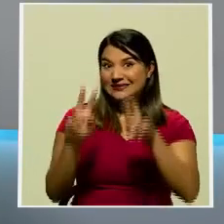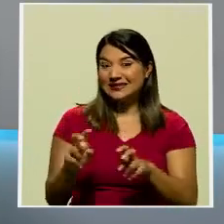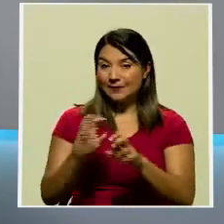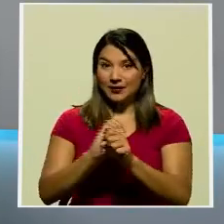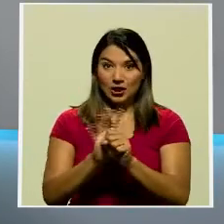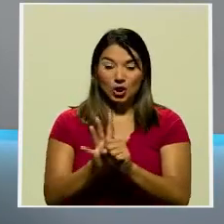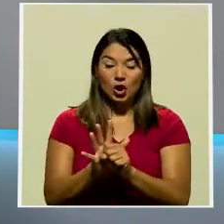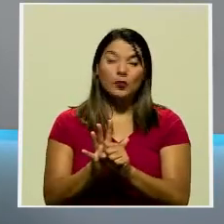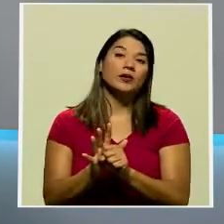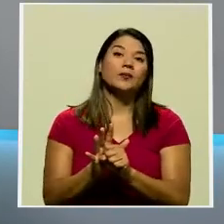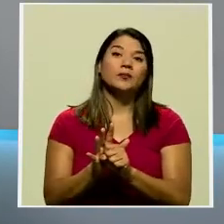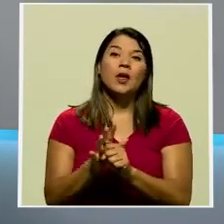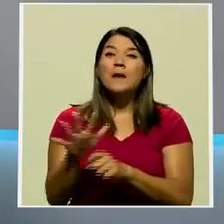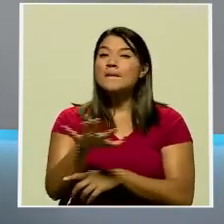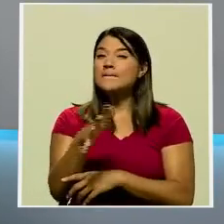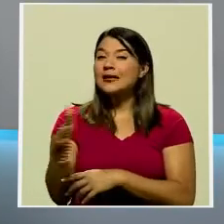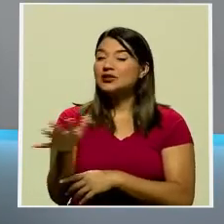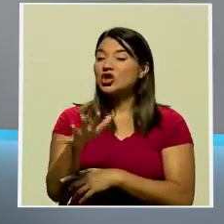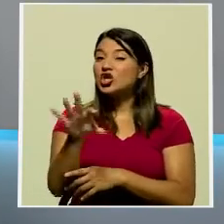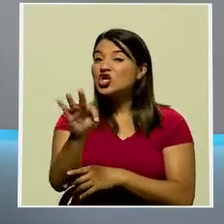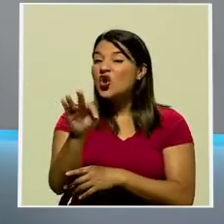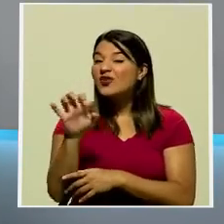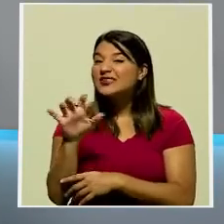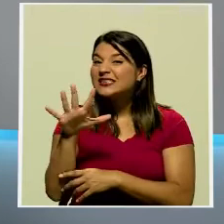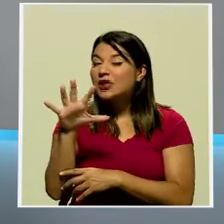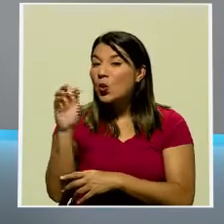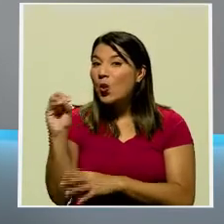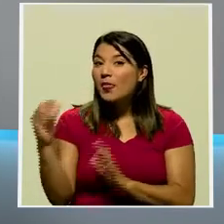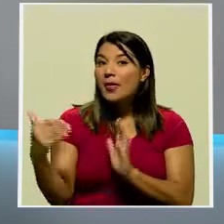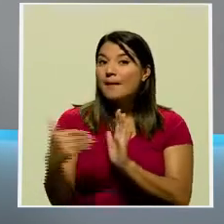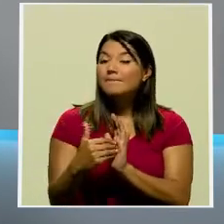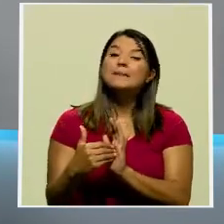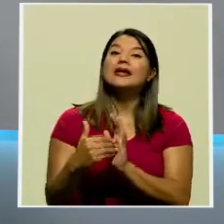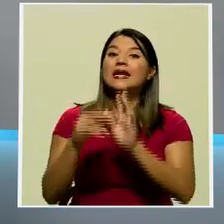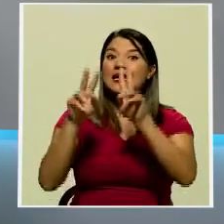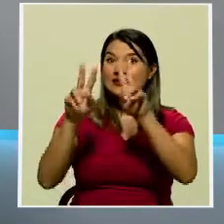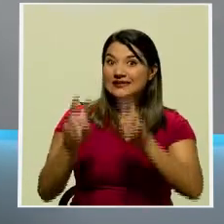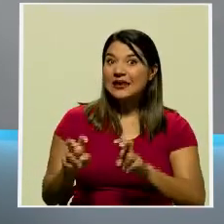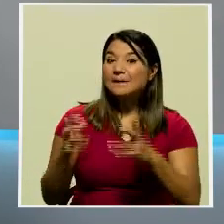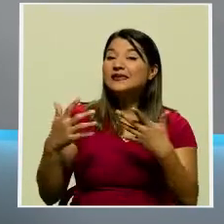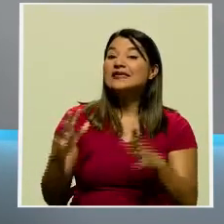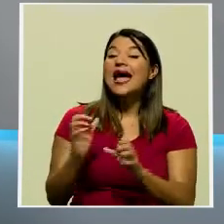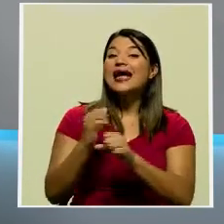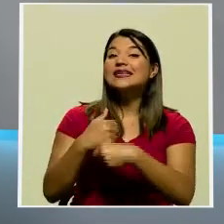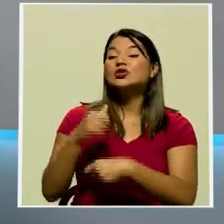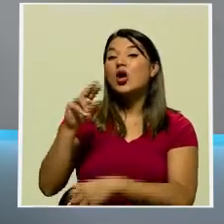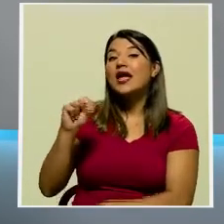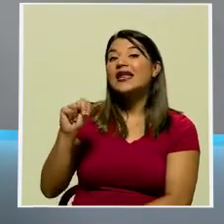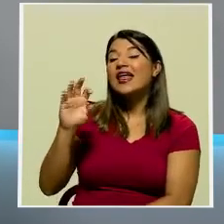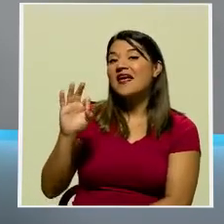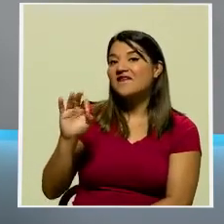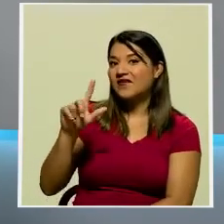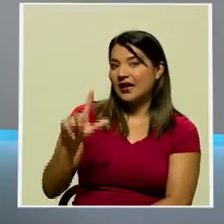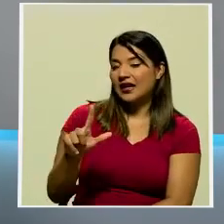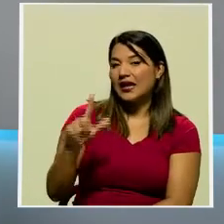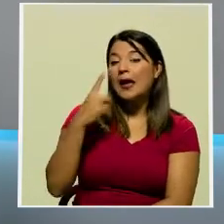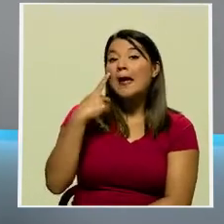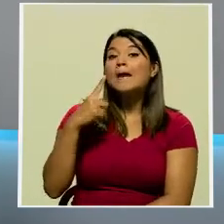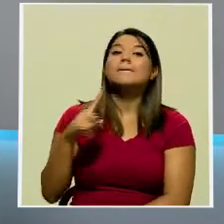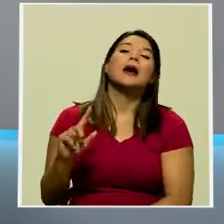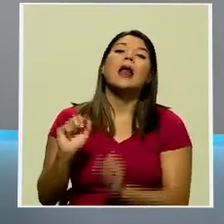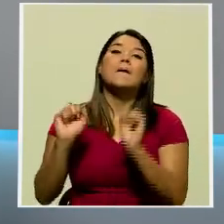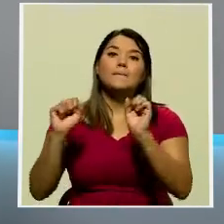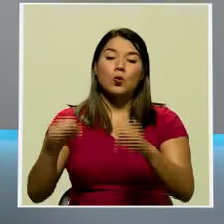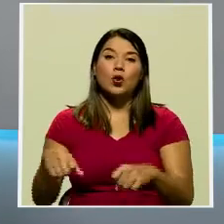COVID. Aproximadamente 950,000 pruebas se han hecho en la NFL para